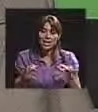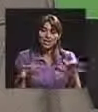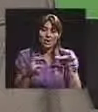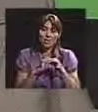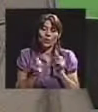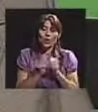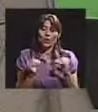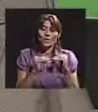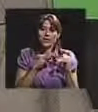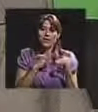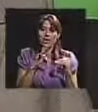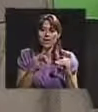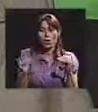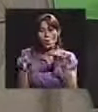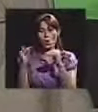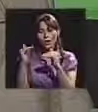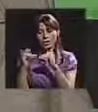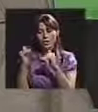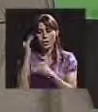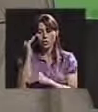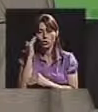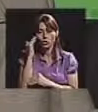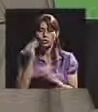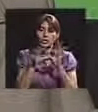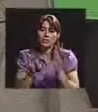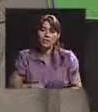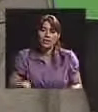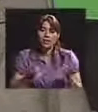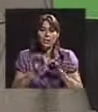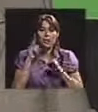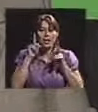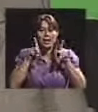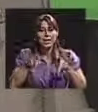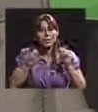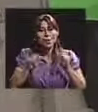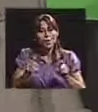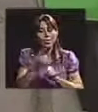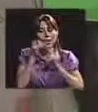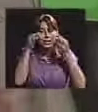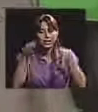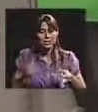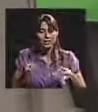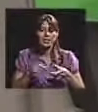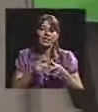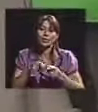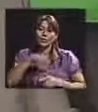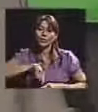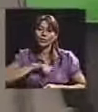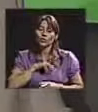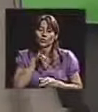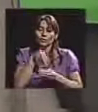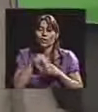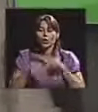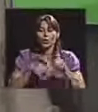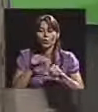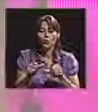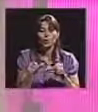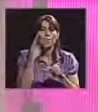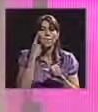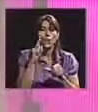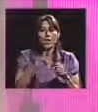de conocimientos es sustantivo para que la gente pueda tomar decisiones, de manera que estamos en esta lucha por la vida y con la